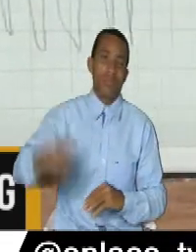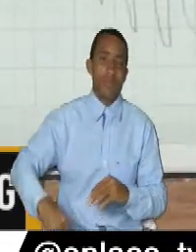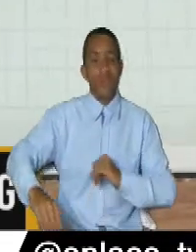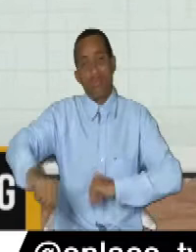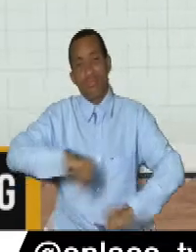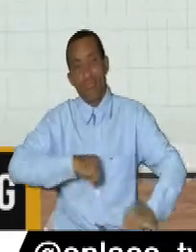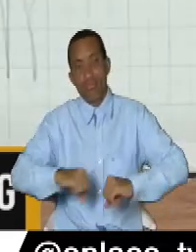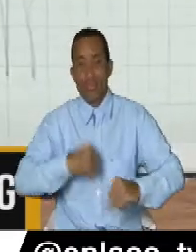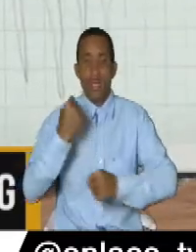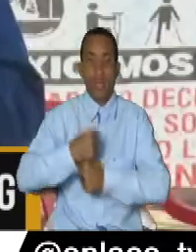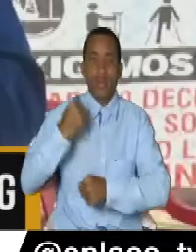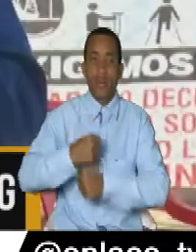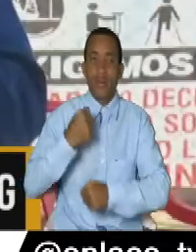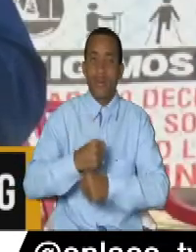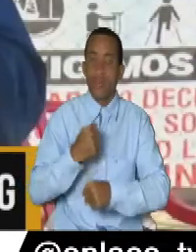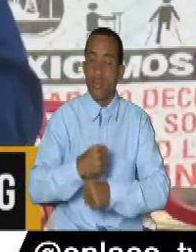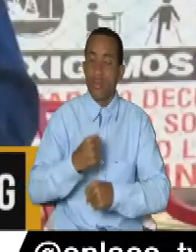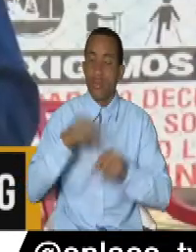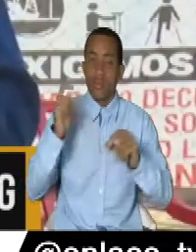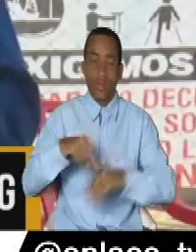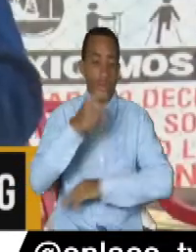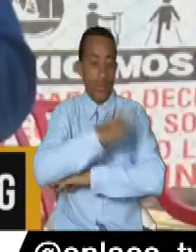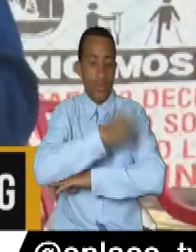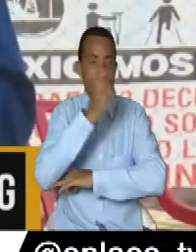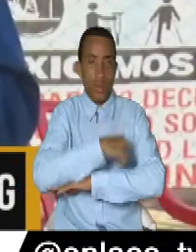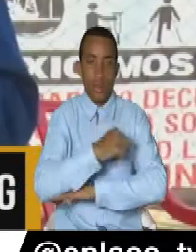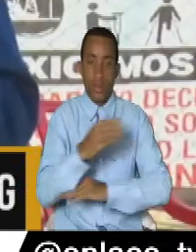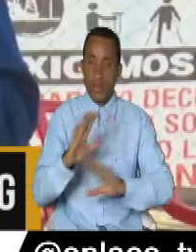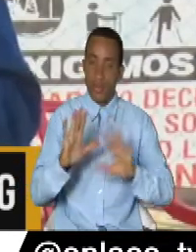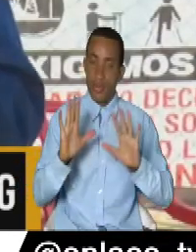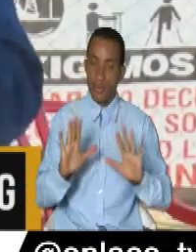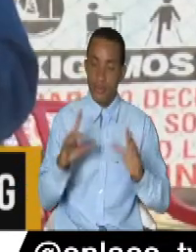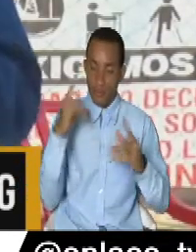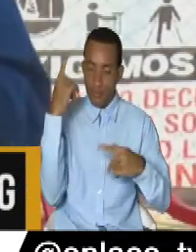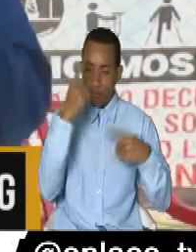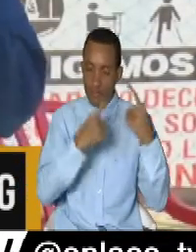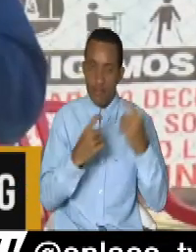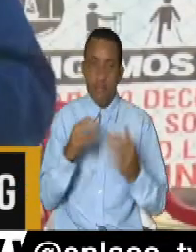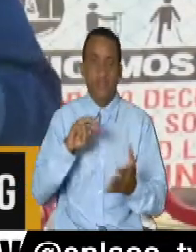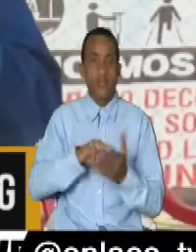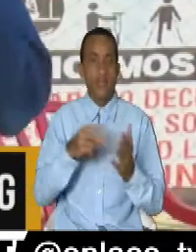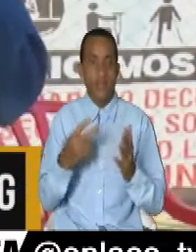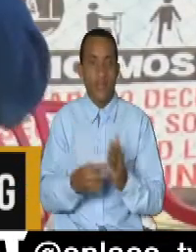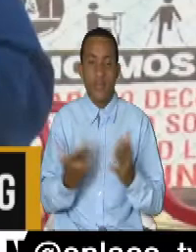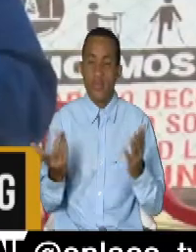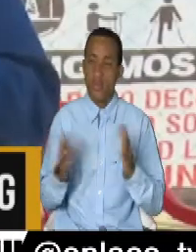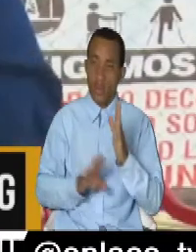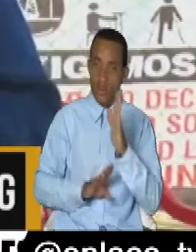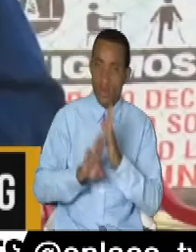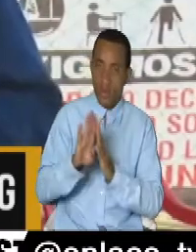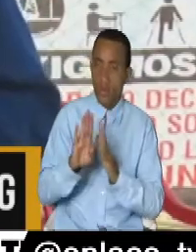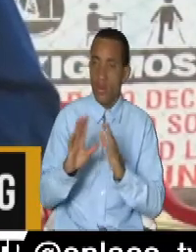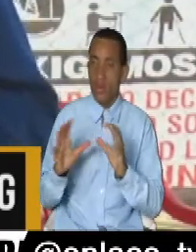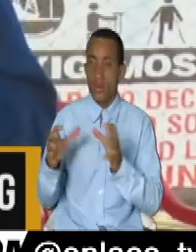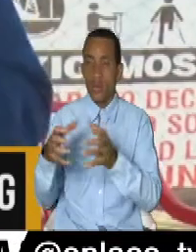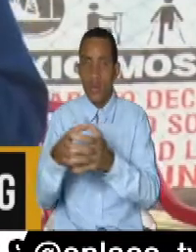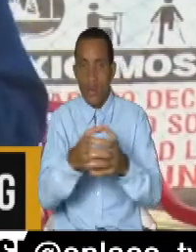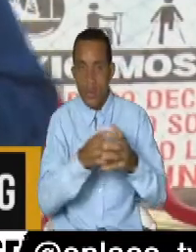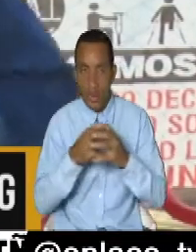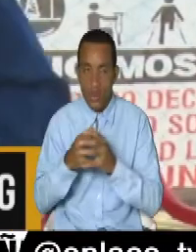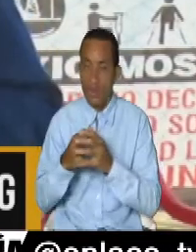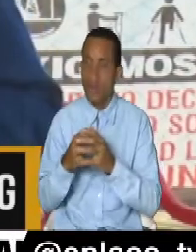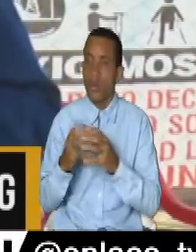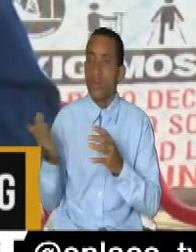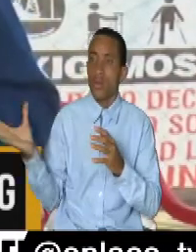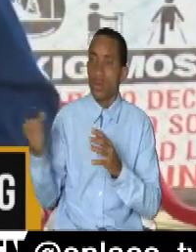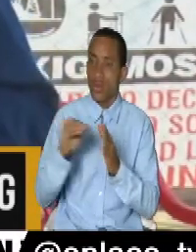petrolera, también ya es un buen momento para hacer una reflexión de qué ha significado el progreso, el bienestar colectivo, la prosperidad general a